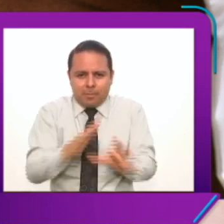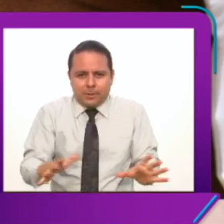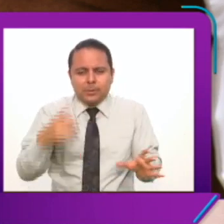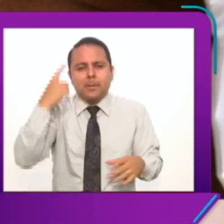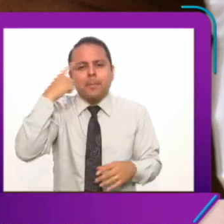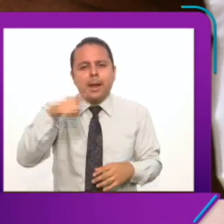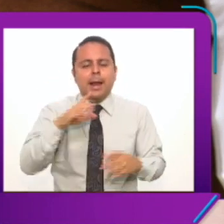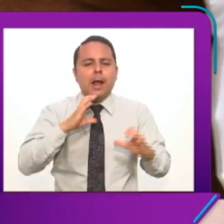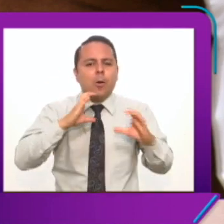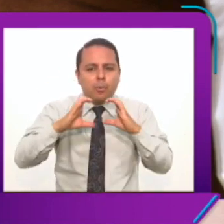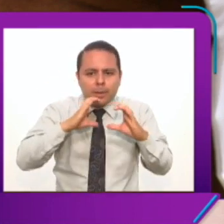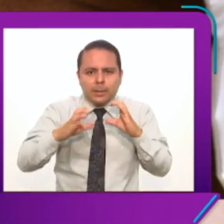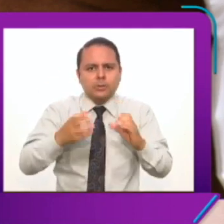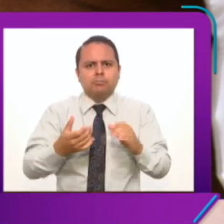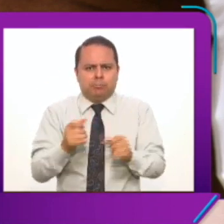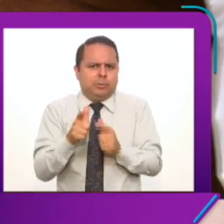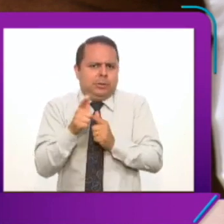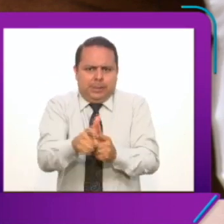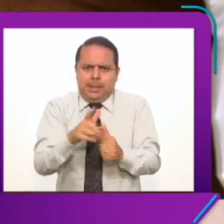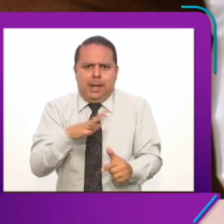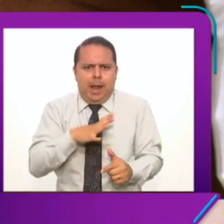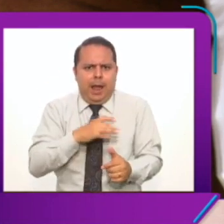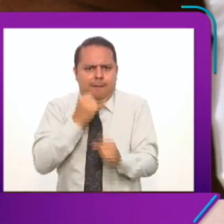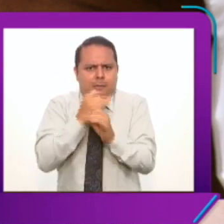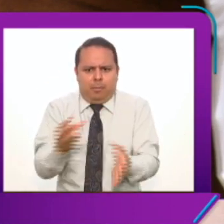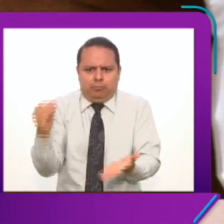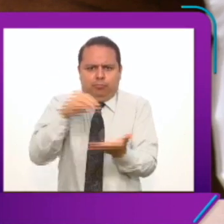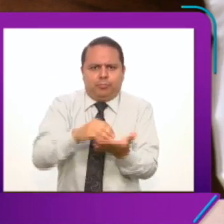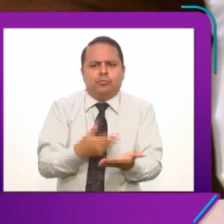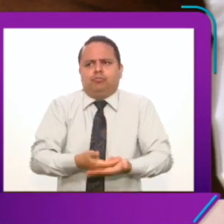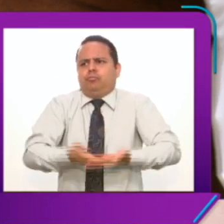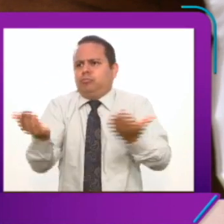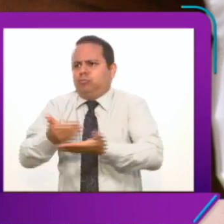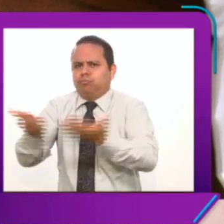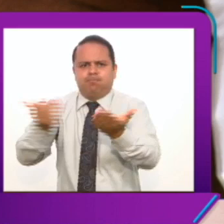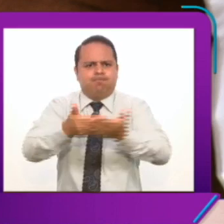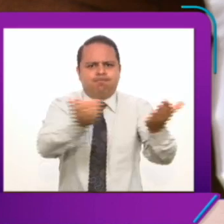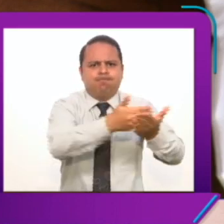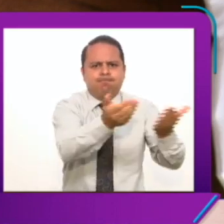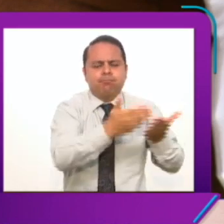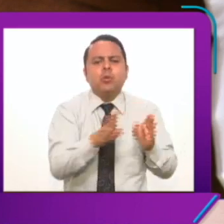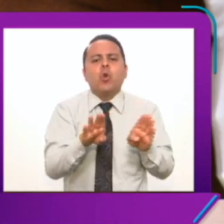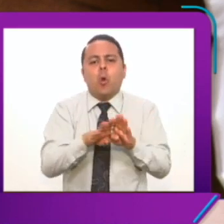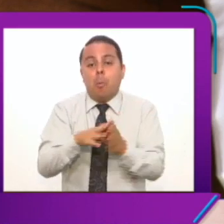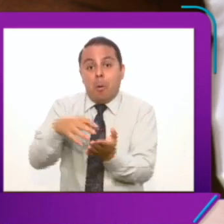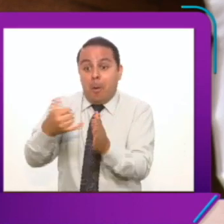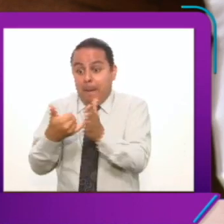de comunicación se sigue produciendo y difundiendo de manera